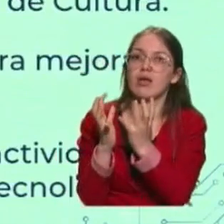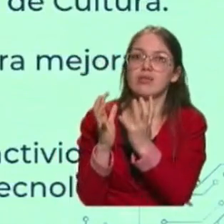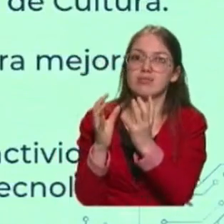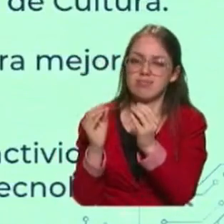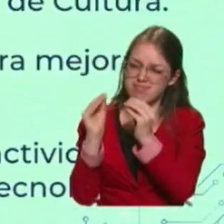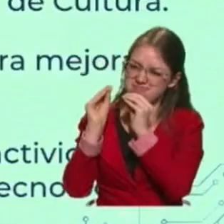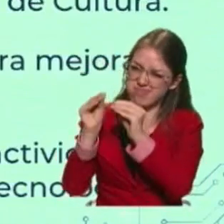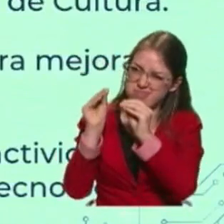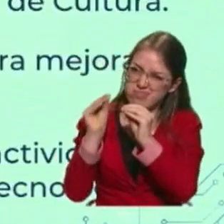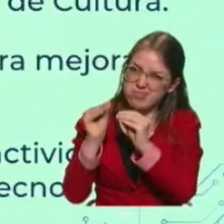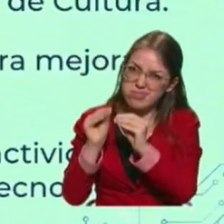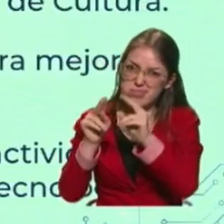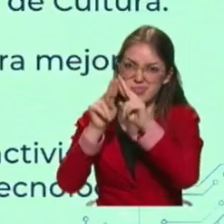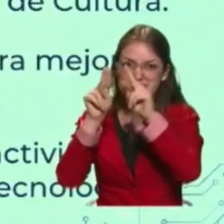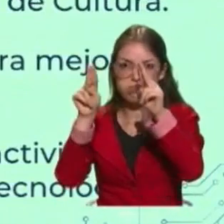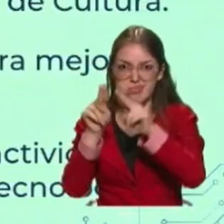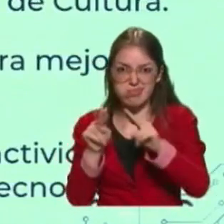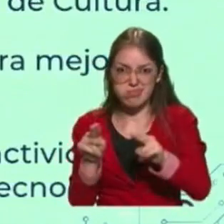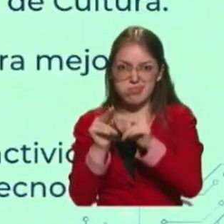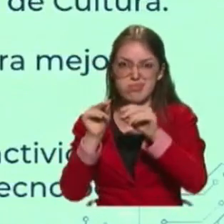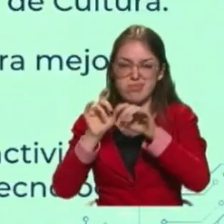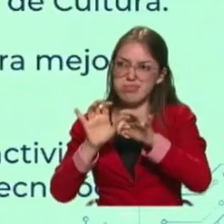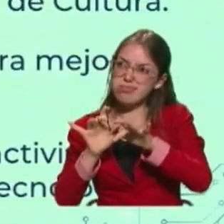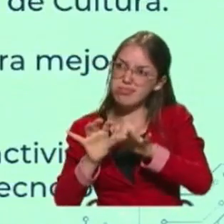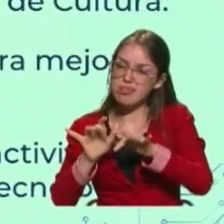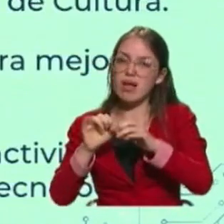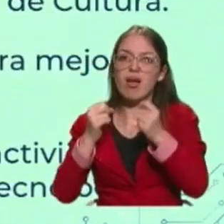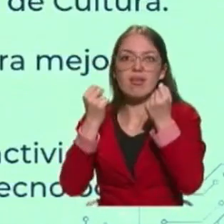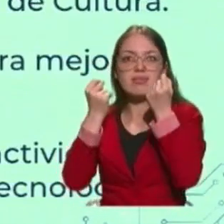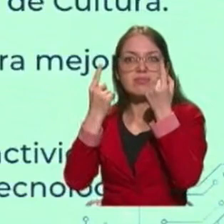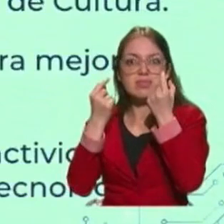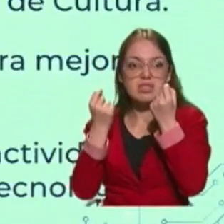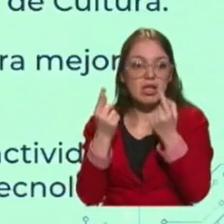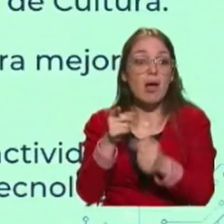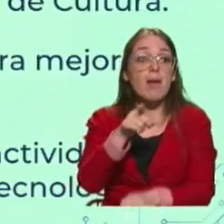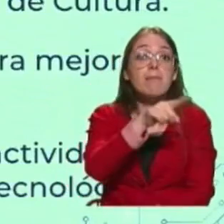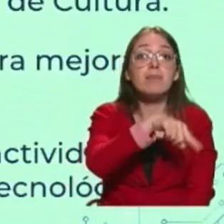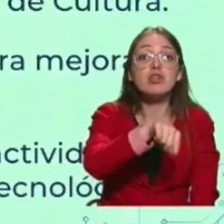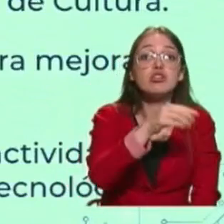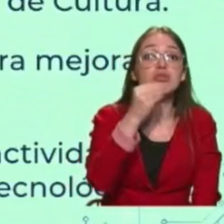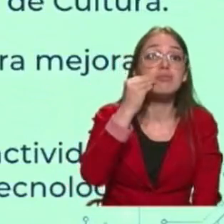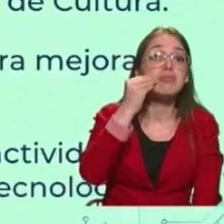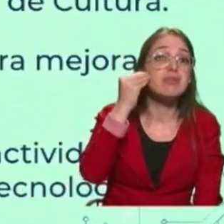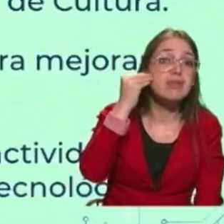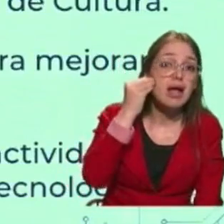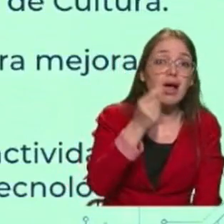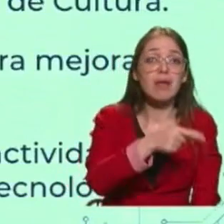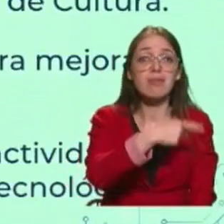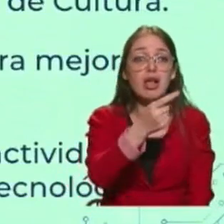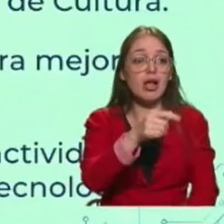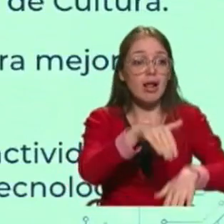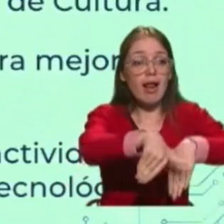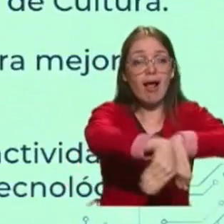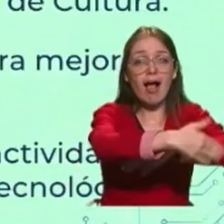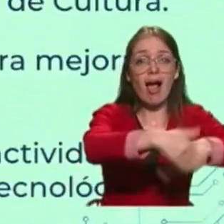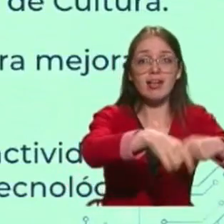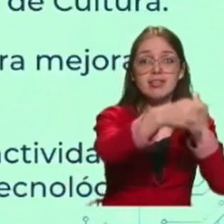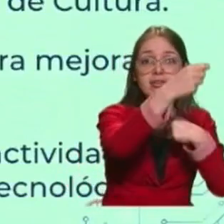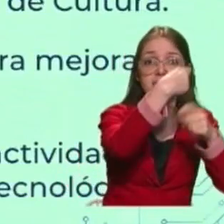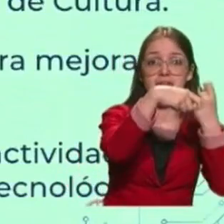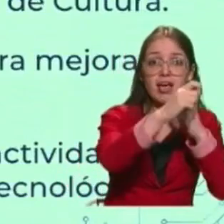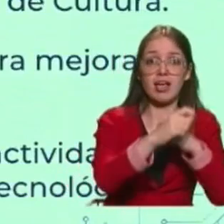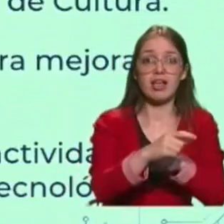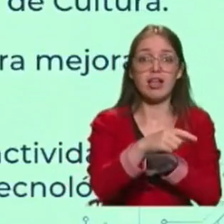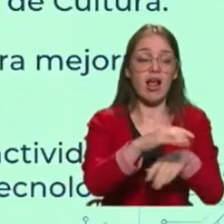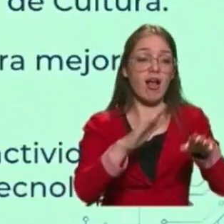digitales de la alcaldía para el tendero para la ama de casa para el vigilante para el que cuida los carros para que